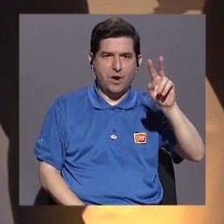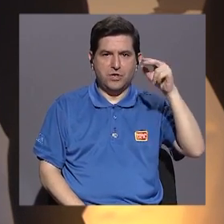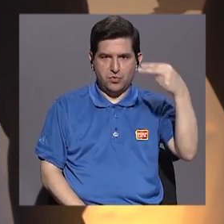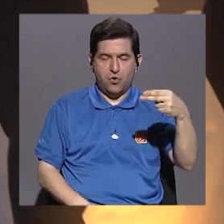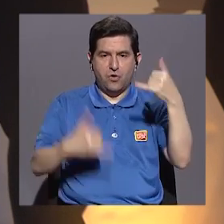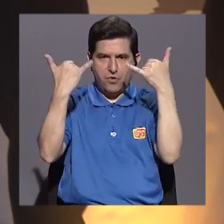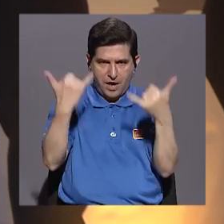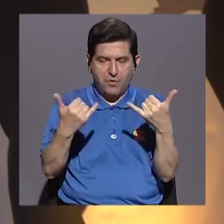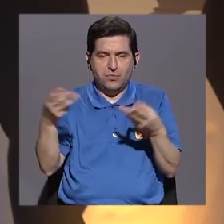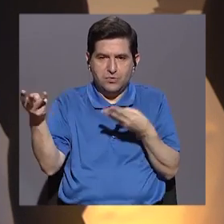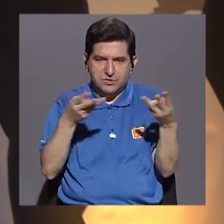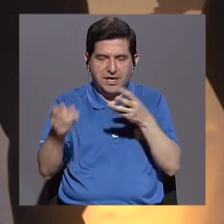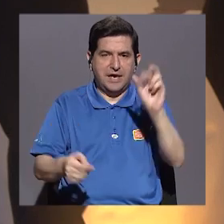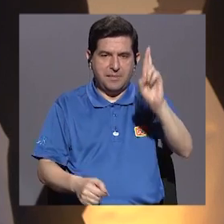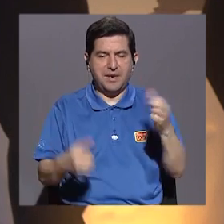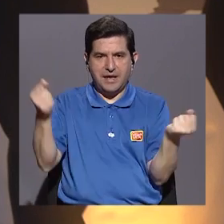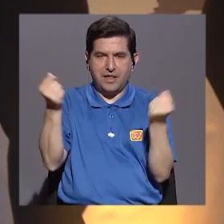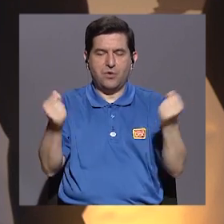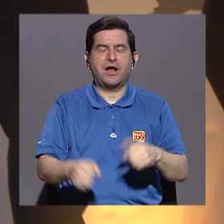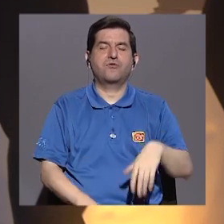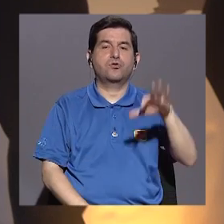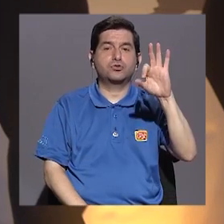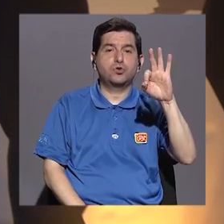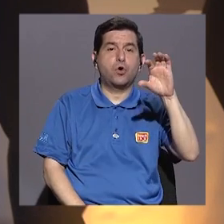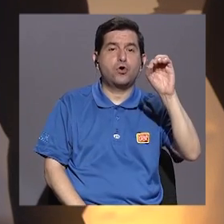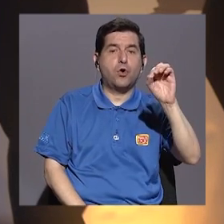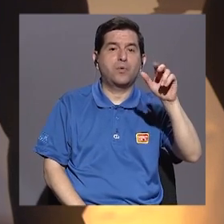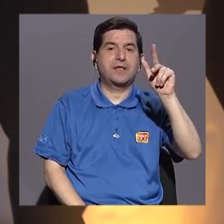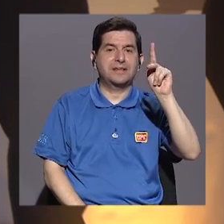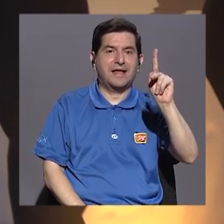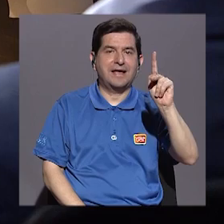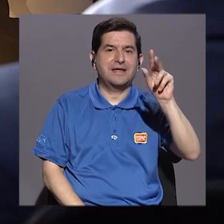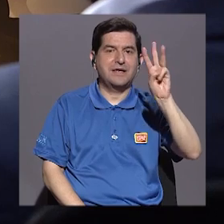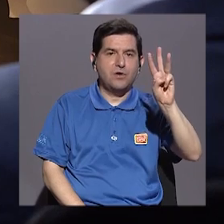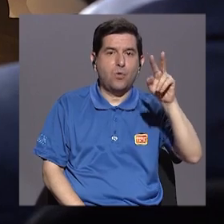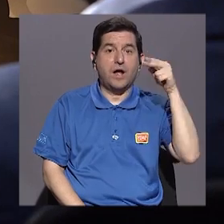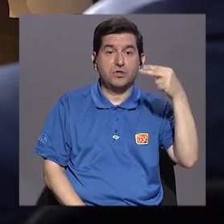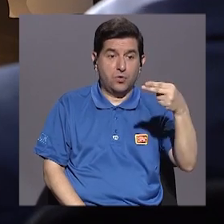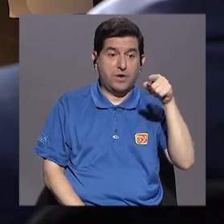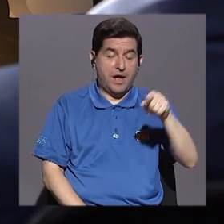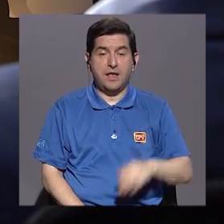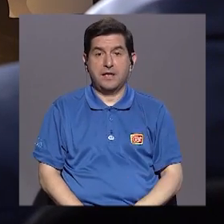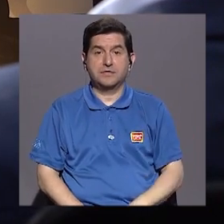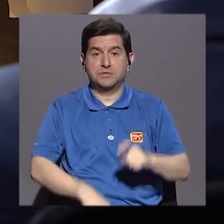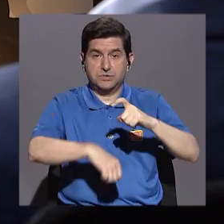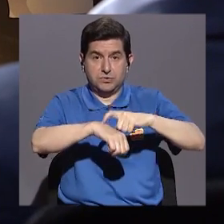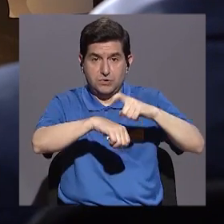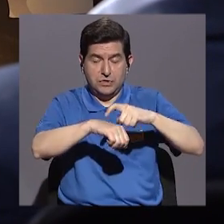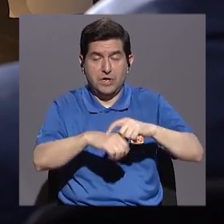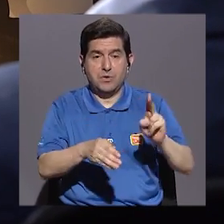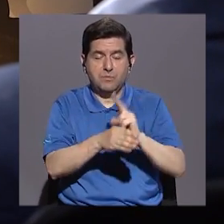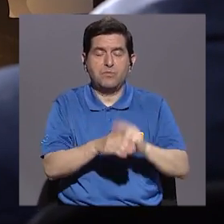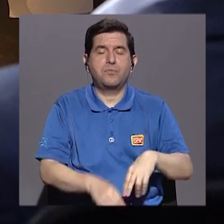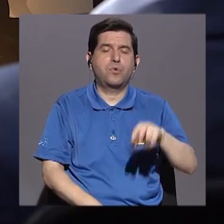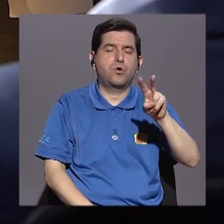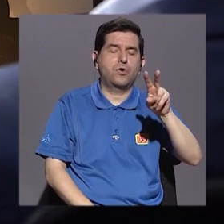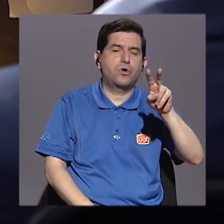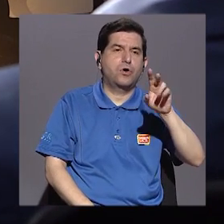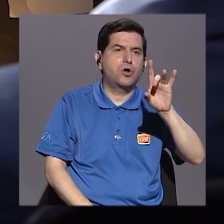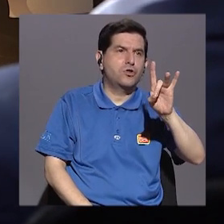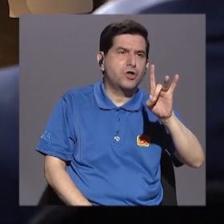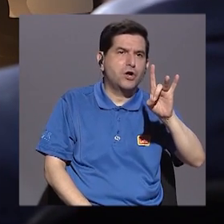tenemos vehículos que ya entraron al mercado costarricense con 90 kilos de ahora eso nos da unas autonomía desde 80